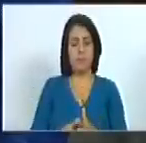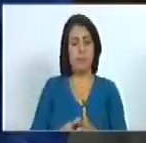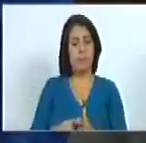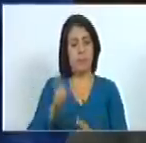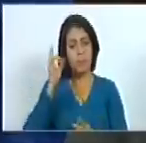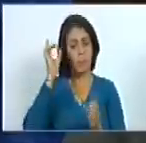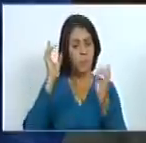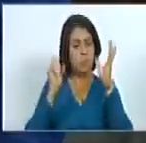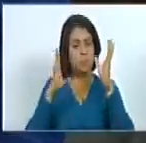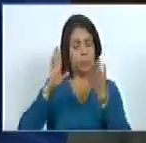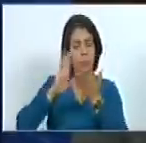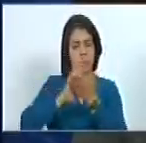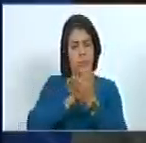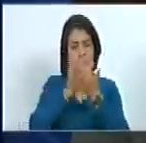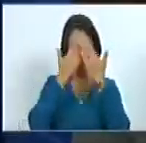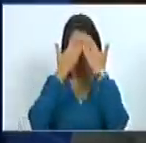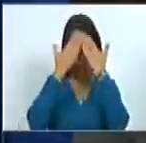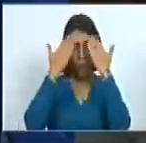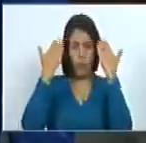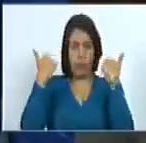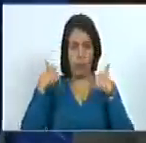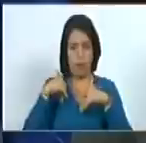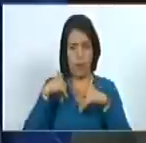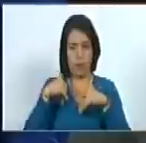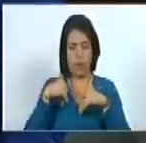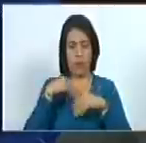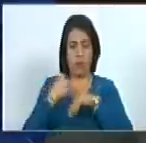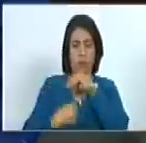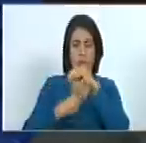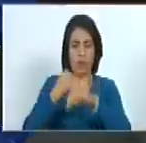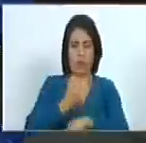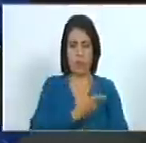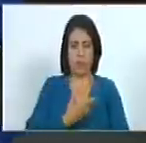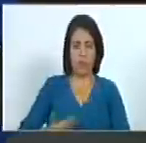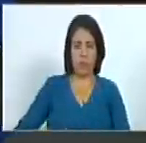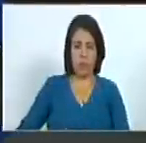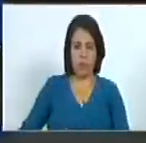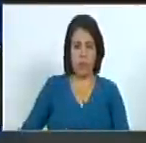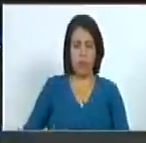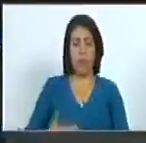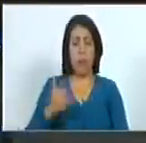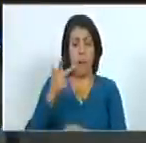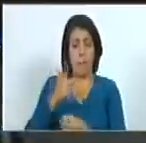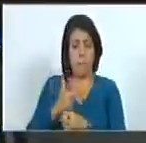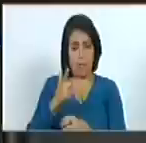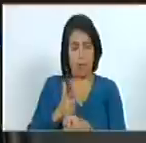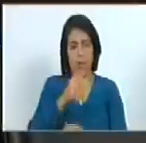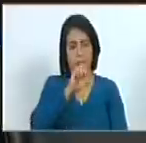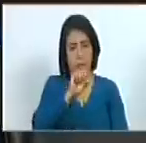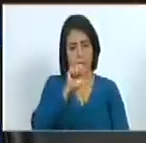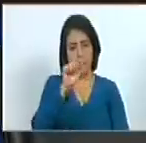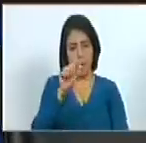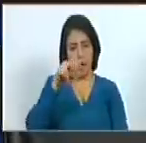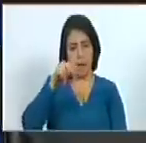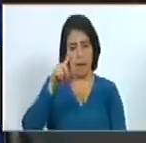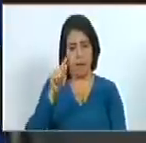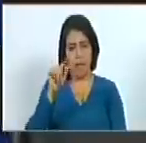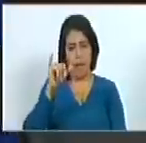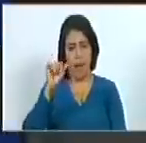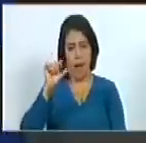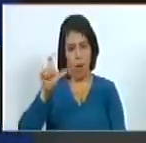fantasía quedaba atrás. Lo que ha hecho el presidente electo Santiago Peña,